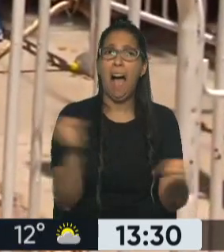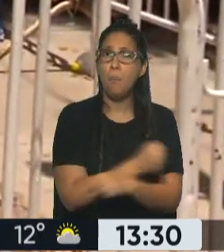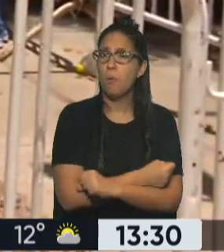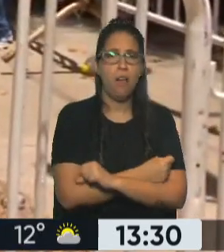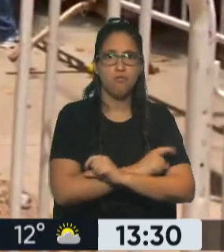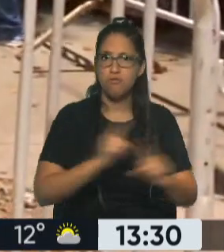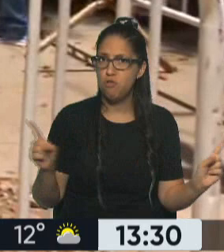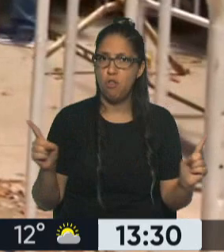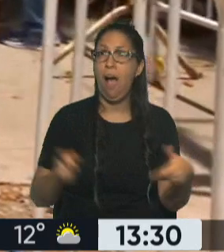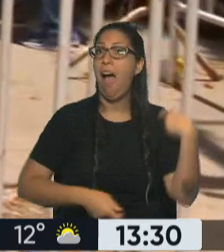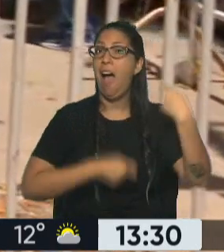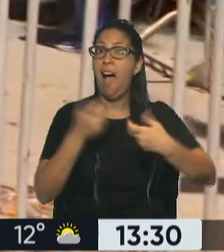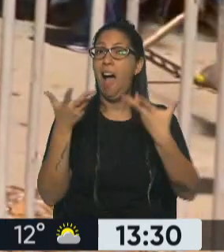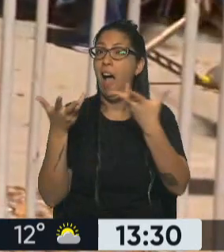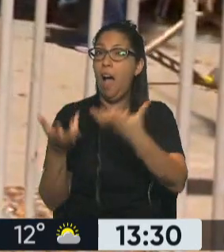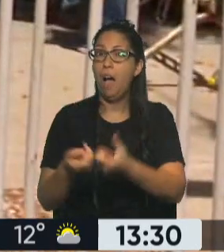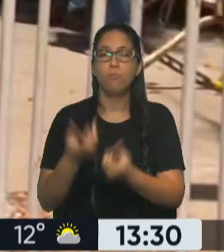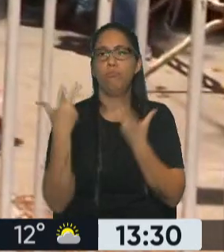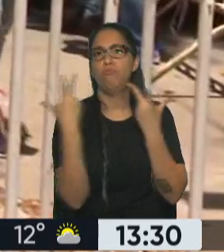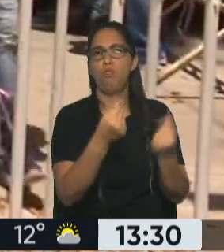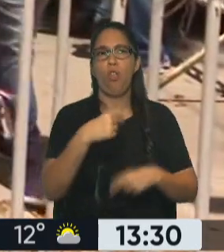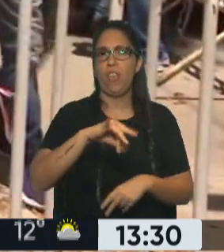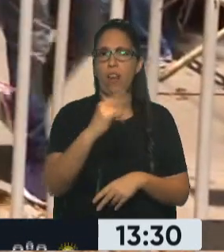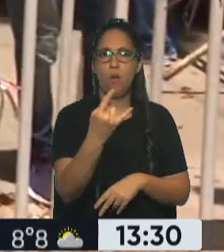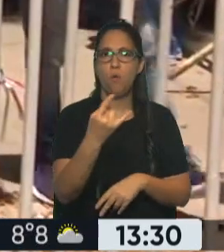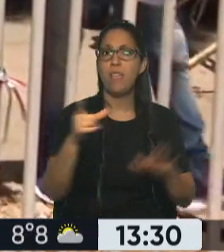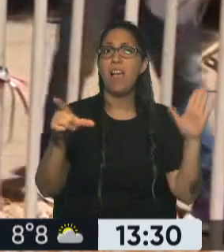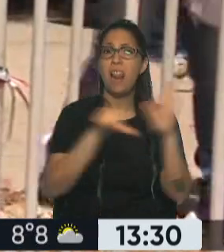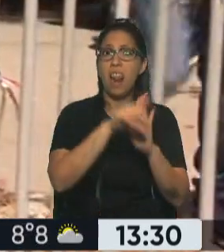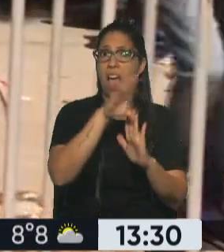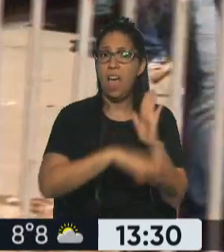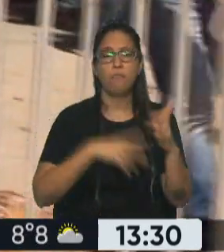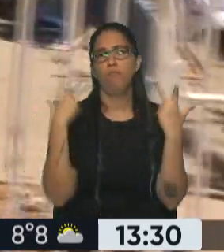con la aprobación del DNU enviado por Milei, ni tampoco con el proyecto de ley ómnibus.